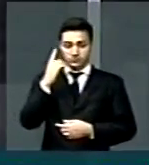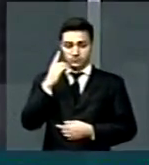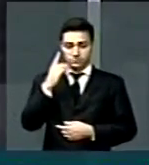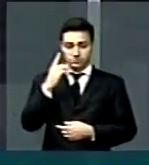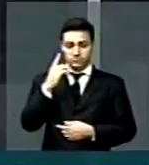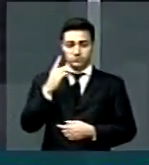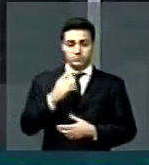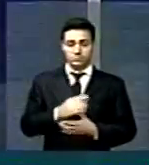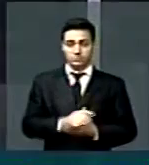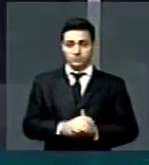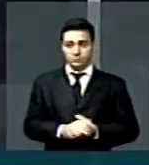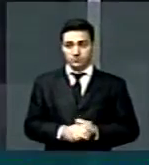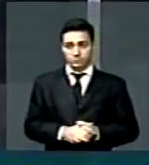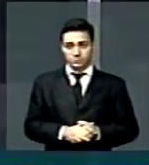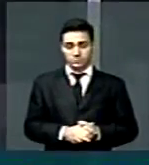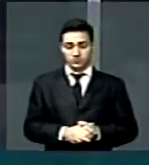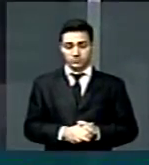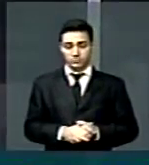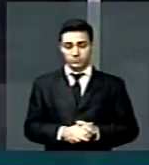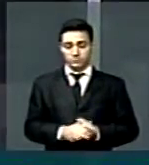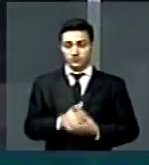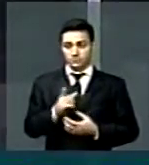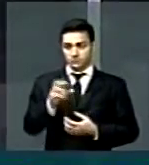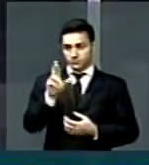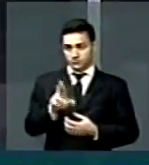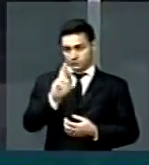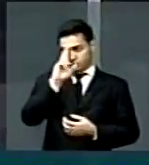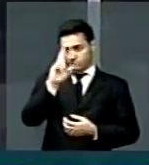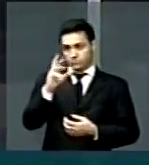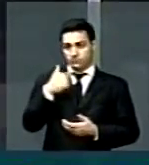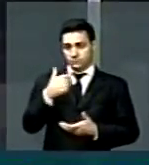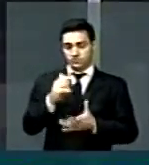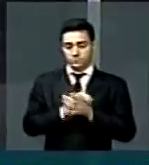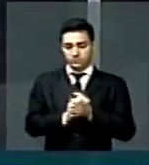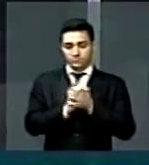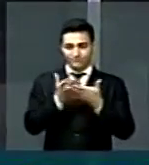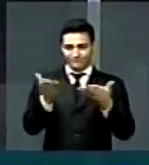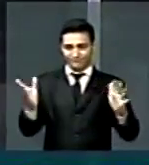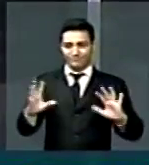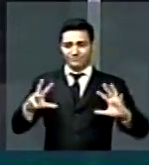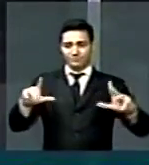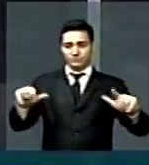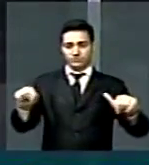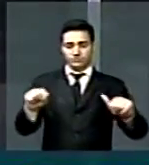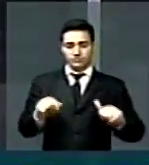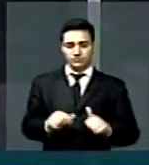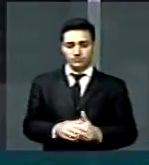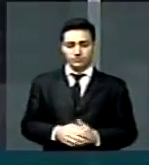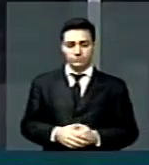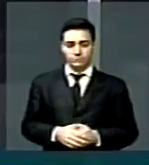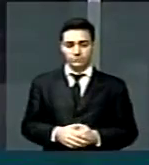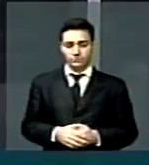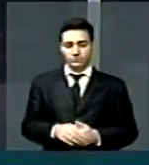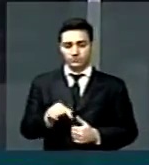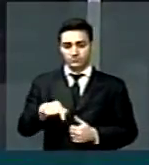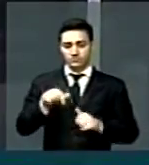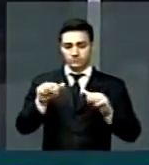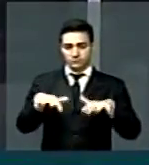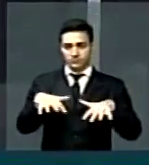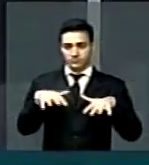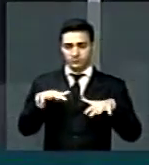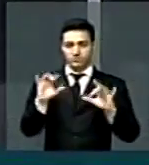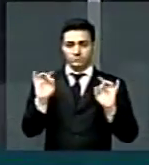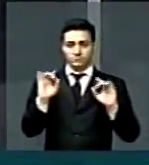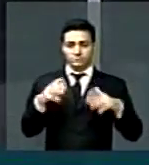Mosqueros, que en nombre del señor dirijo mis saudaciones a esta